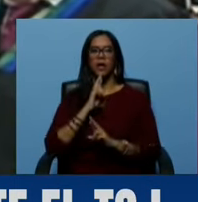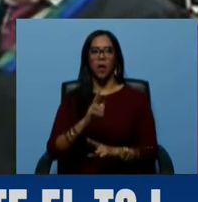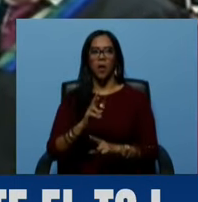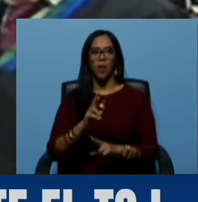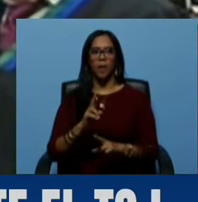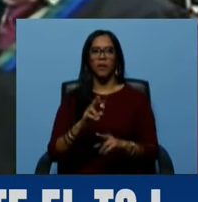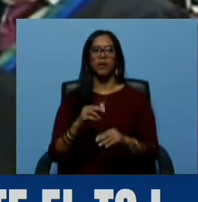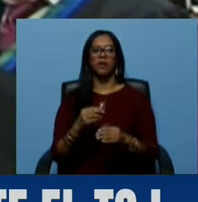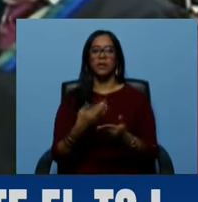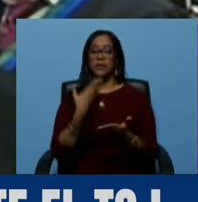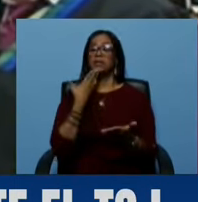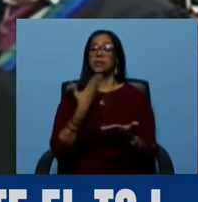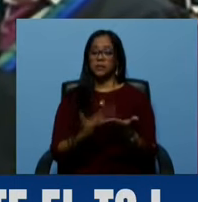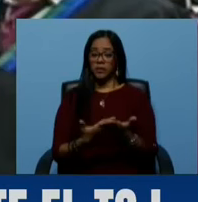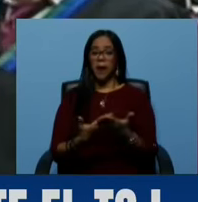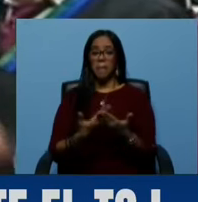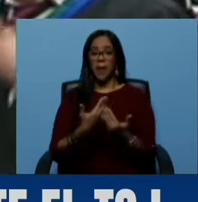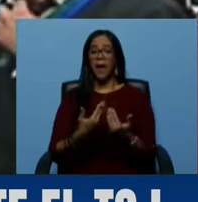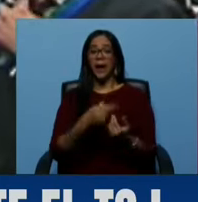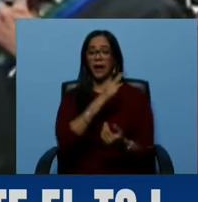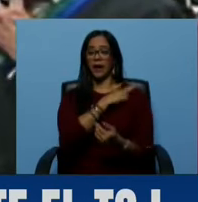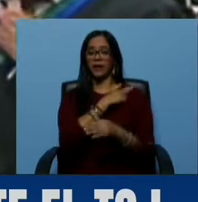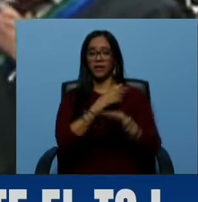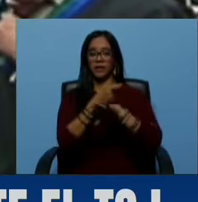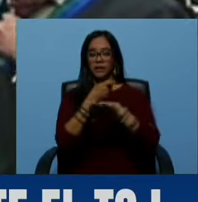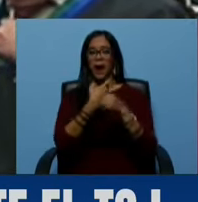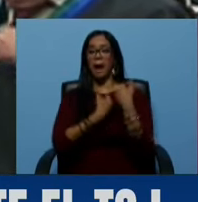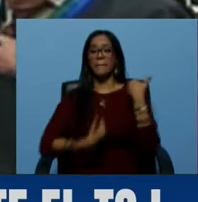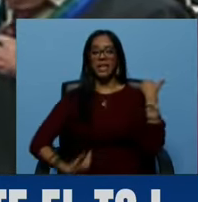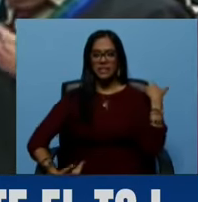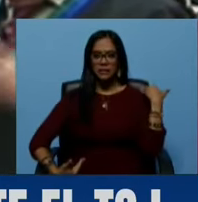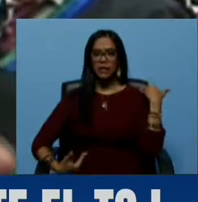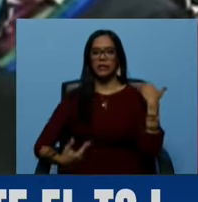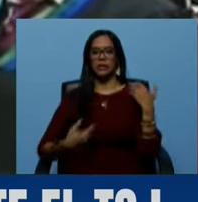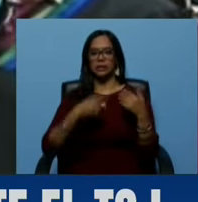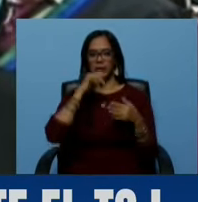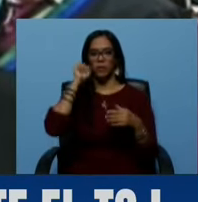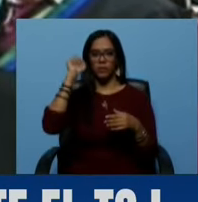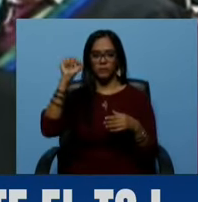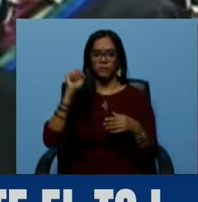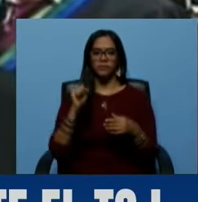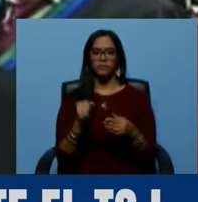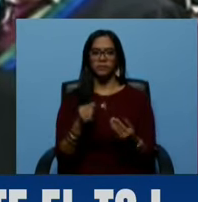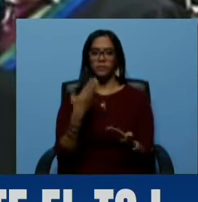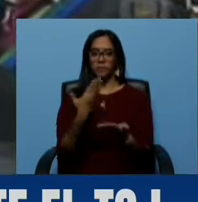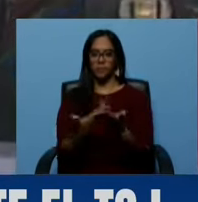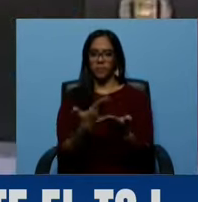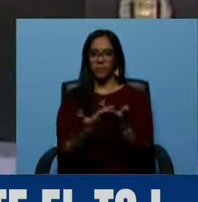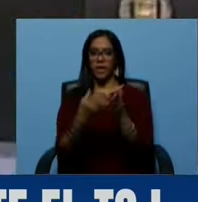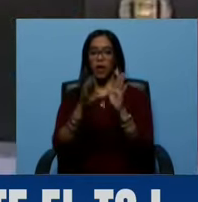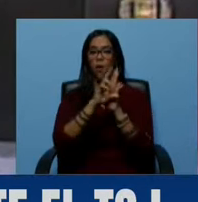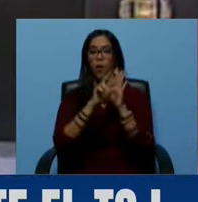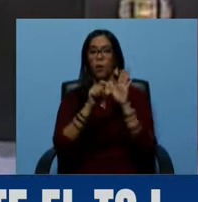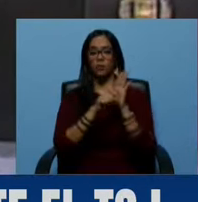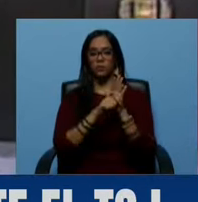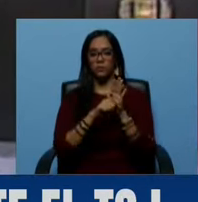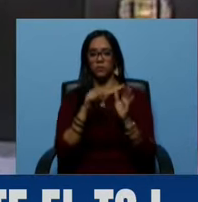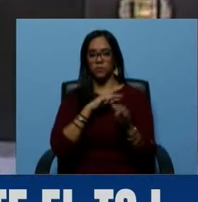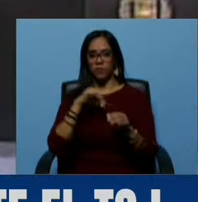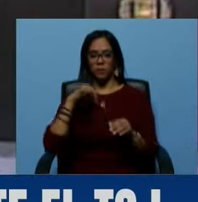este recurso solicitado por el jefe de Estado venezolano Nicolás Maduro Moros está contemplado en la Carta Magna de nuestro